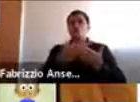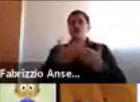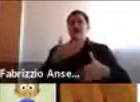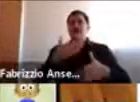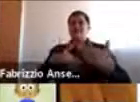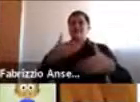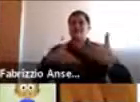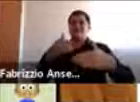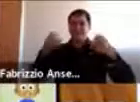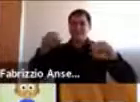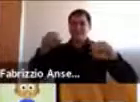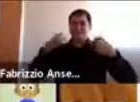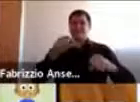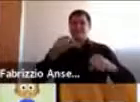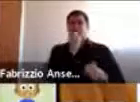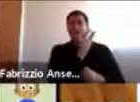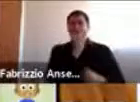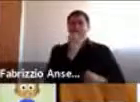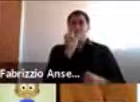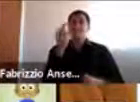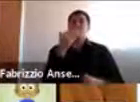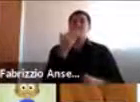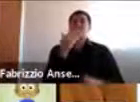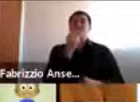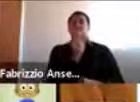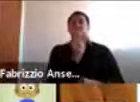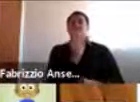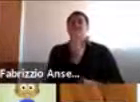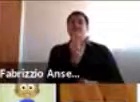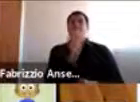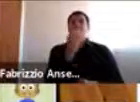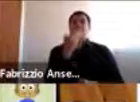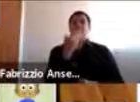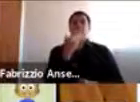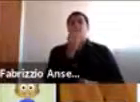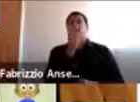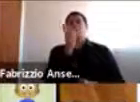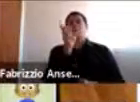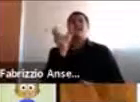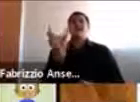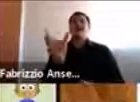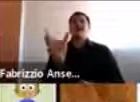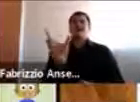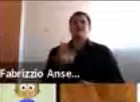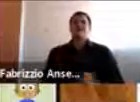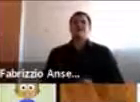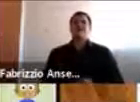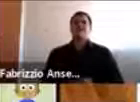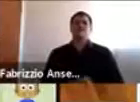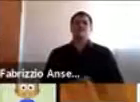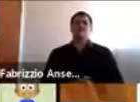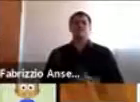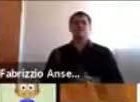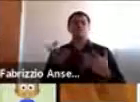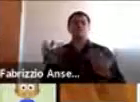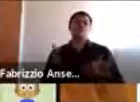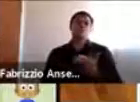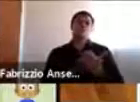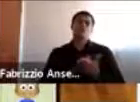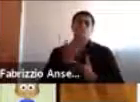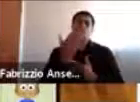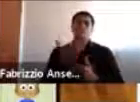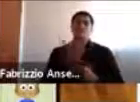de las sílabas o de las palabras aquí arriba dependiendo de cómo corresponda entonces en este caso por ejemplo este